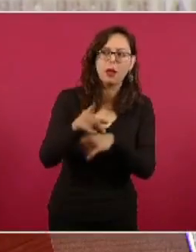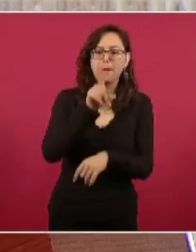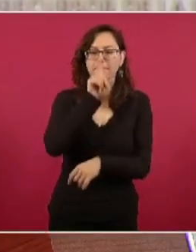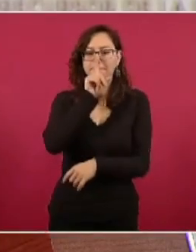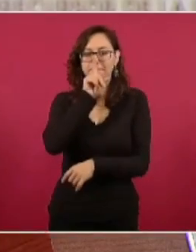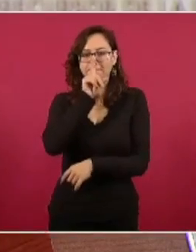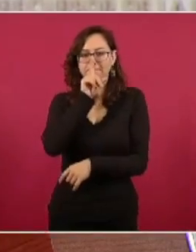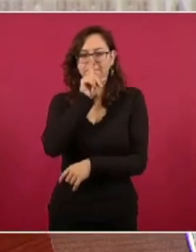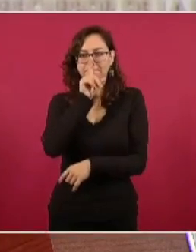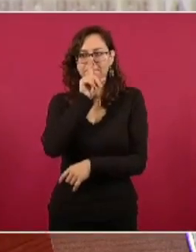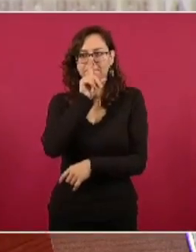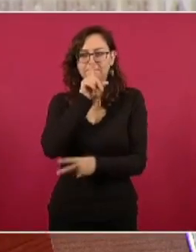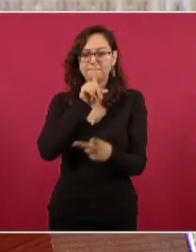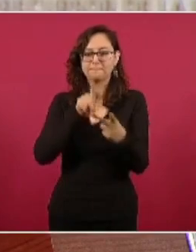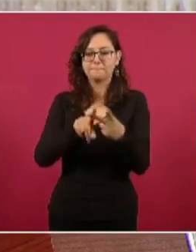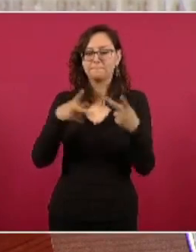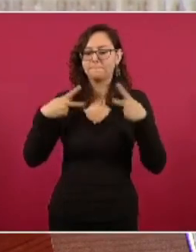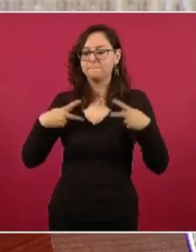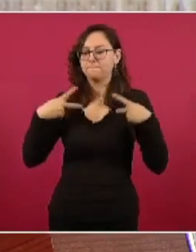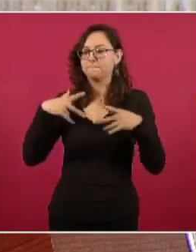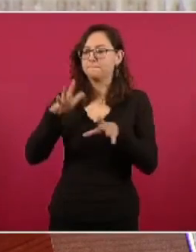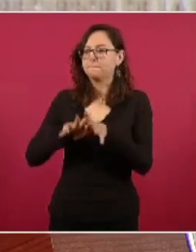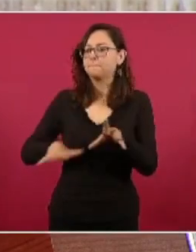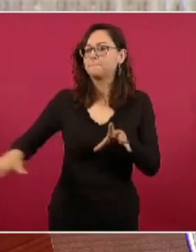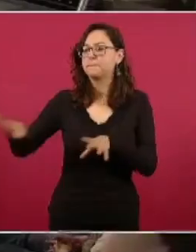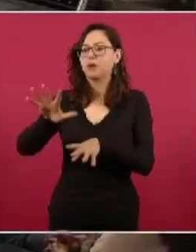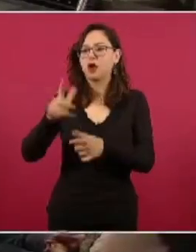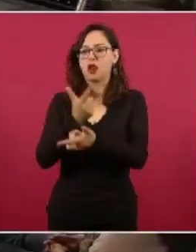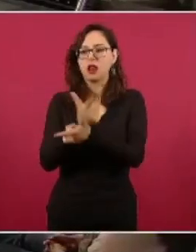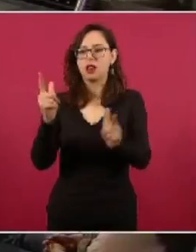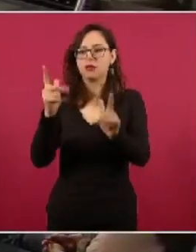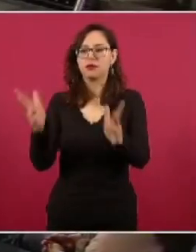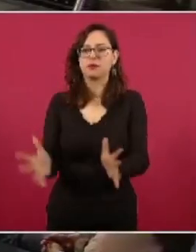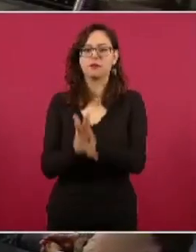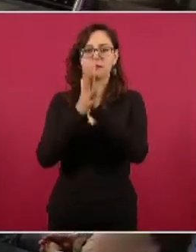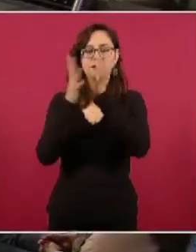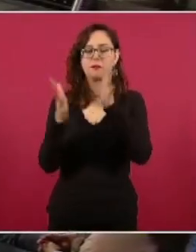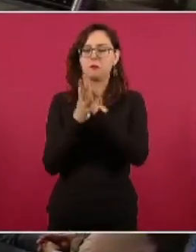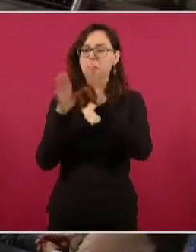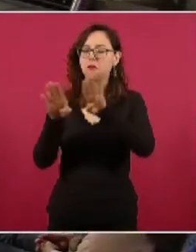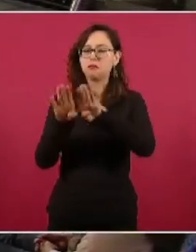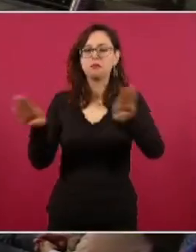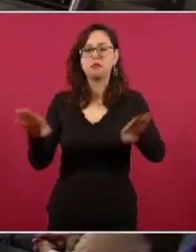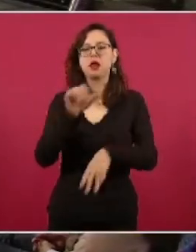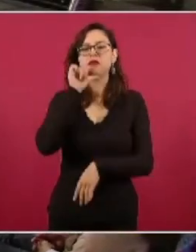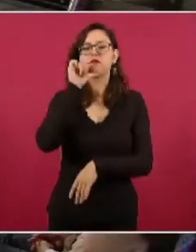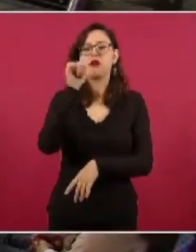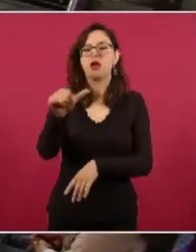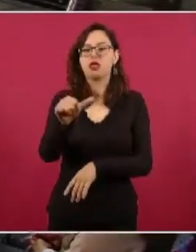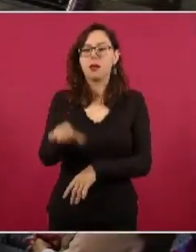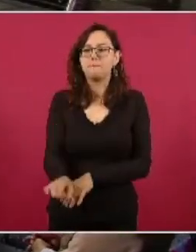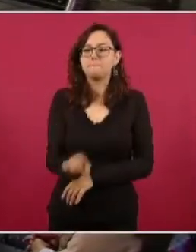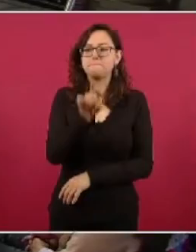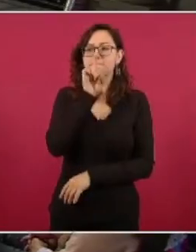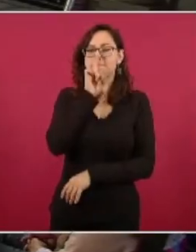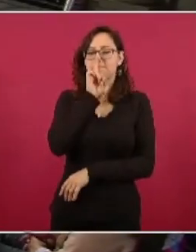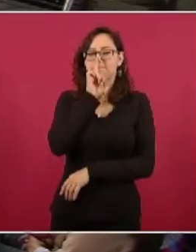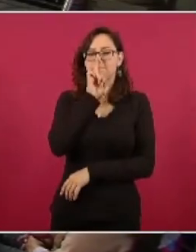cuando no le permiten al pueblo elegir libremente a sus autoridades, y por eso llegan